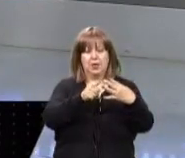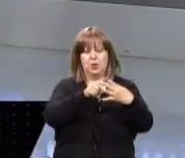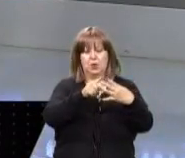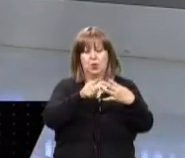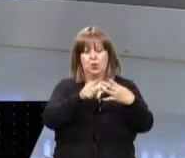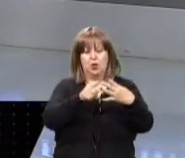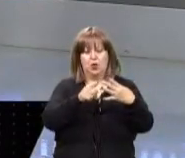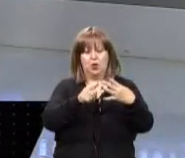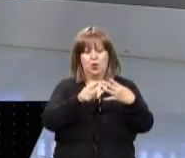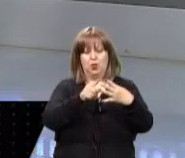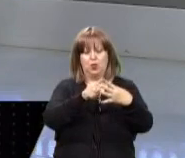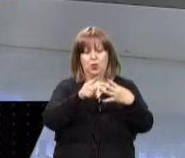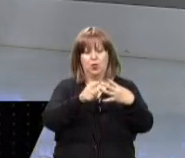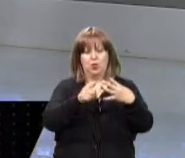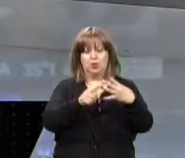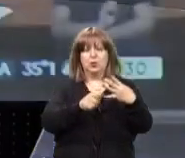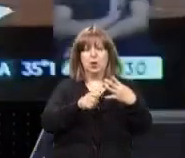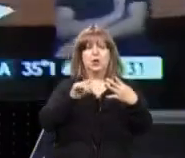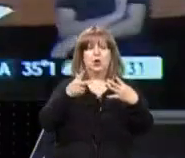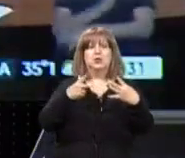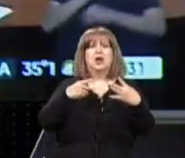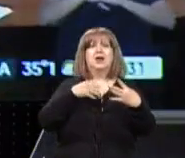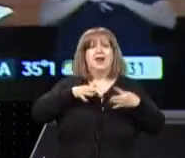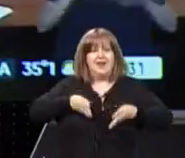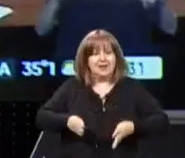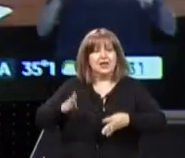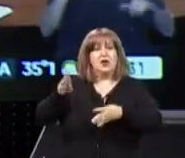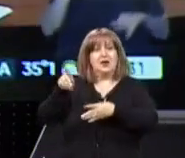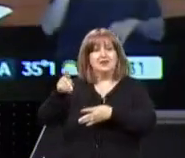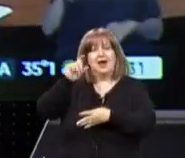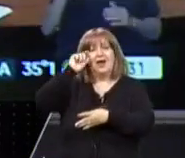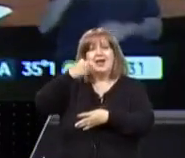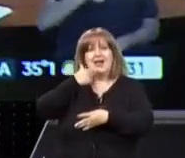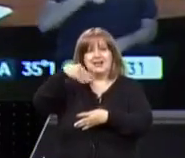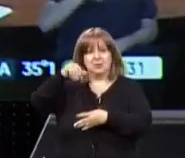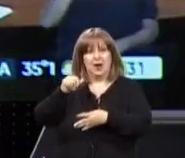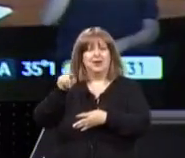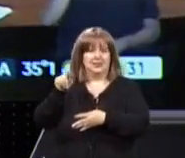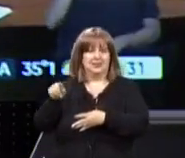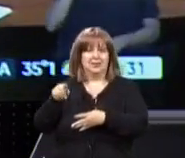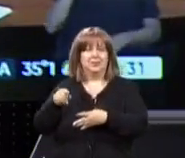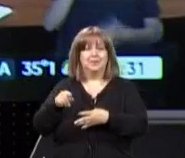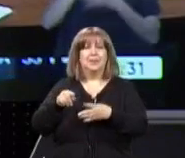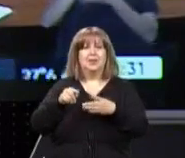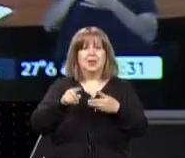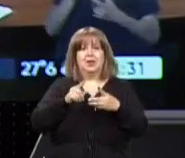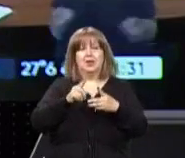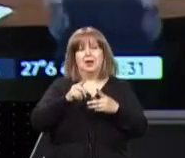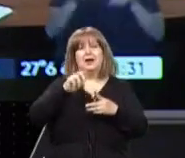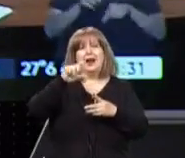Claro. Y bueno, Claudia Castro, que es la mamá de... Perdón, Gladys Castro, la mamá de Claudia, fue secuestrada en Mendoza,